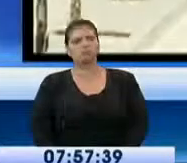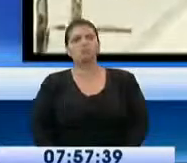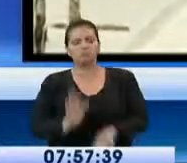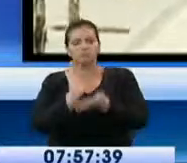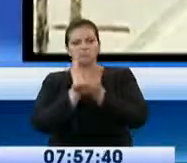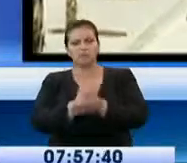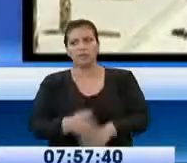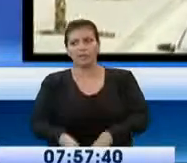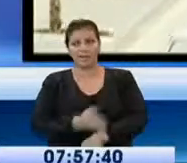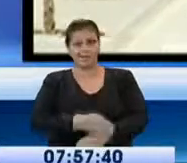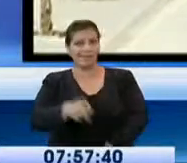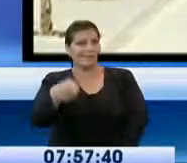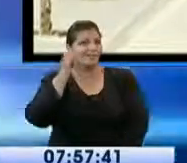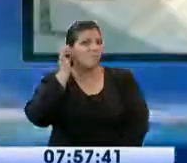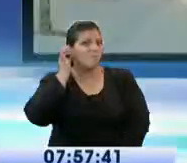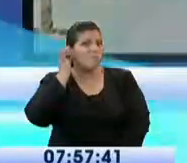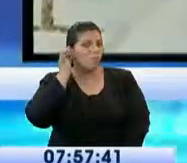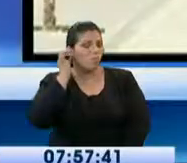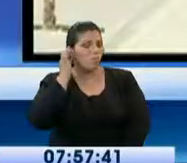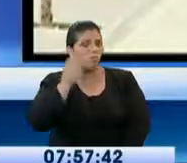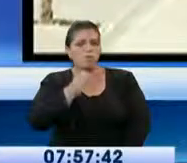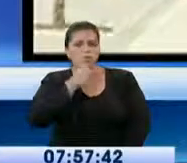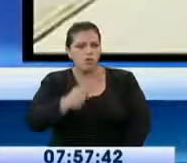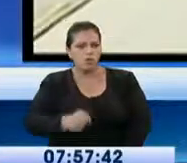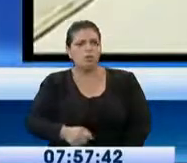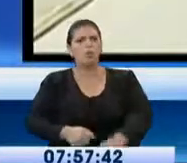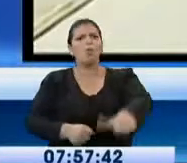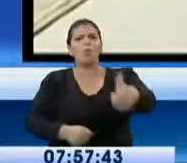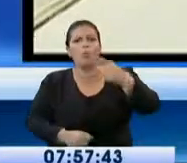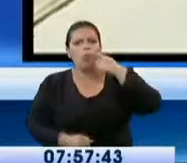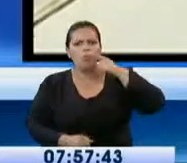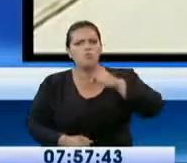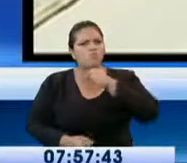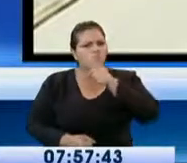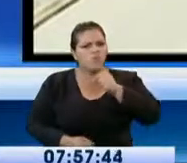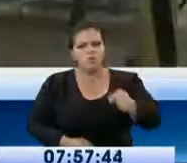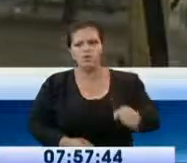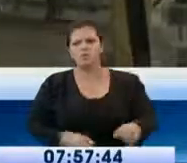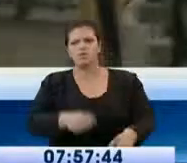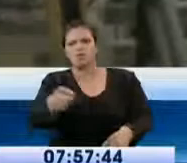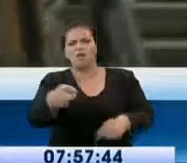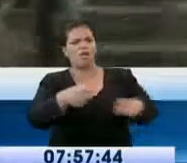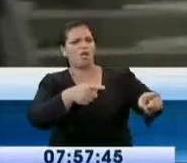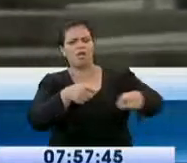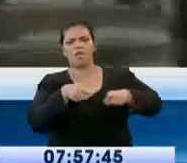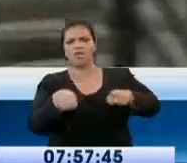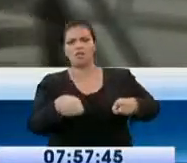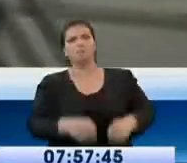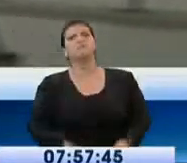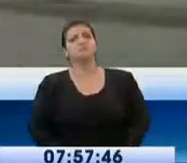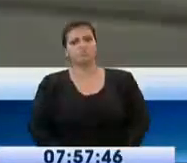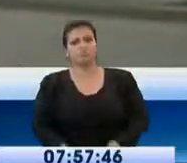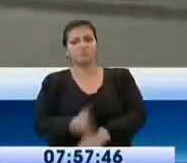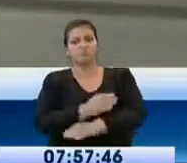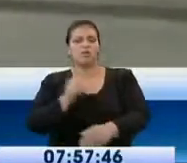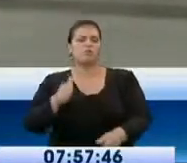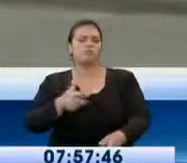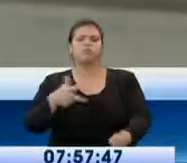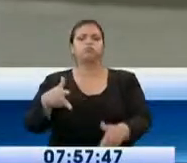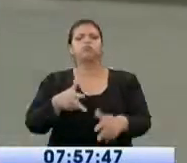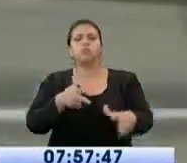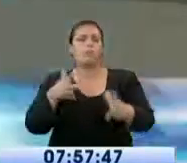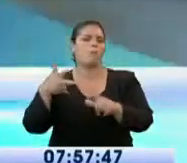anciana. Allá mataron a otro anciano que vendía cloro. Aquí mataron a otro. Él considera necesaria la construcción de más